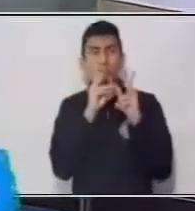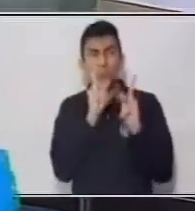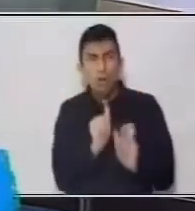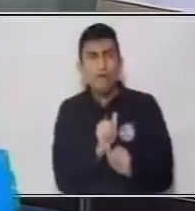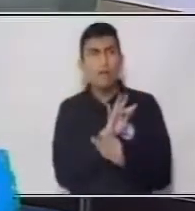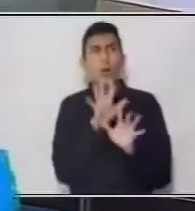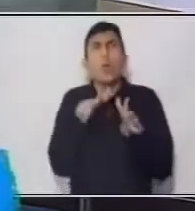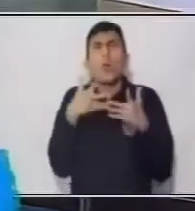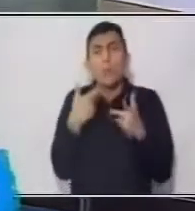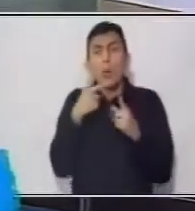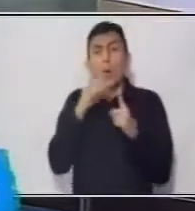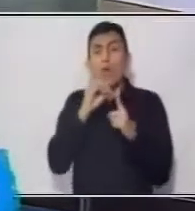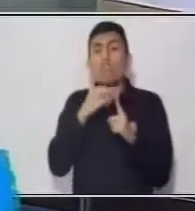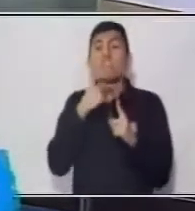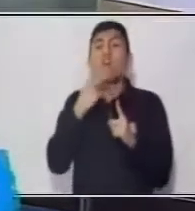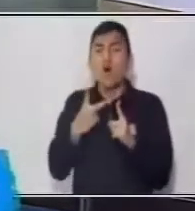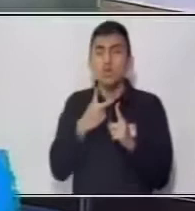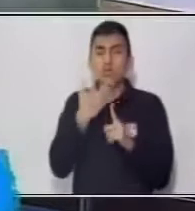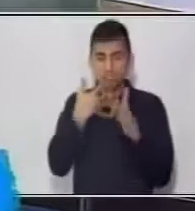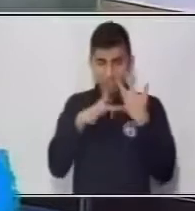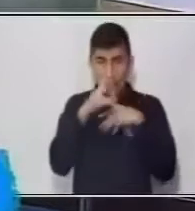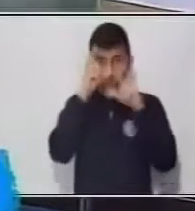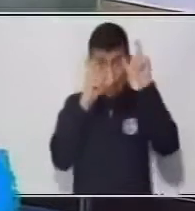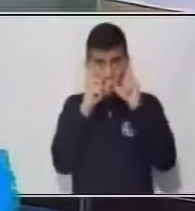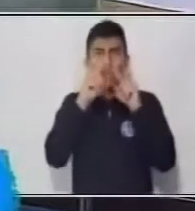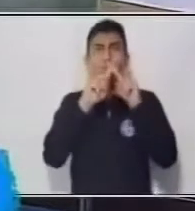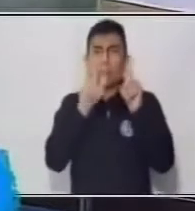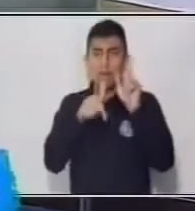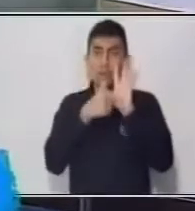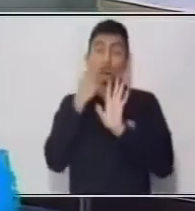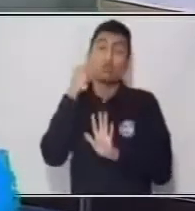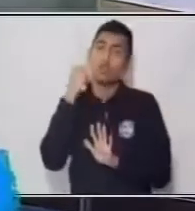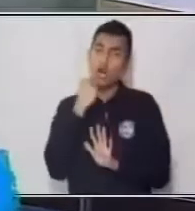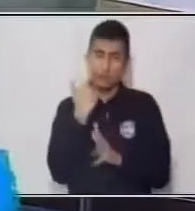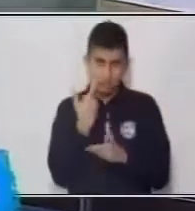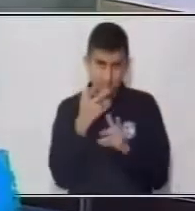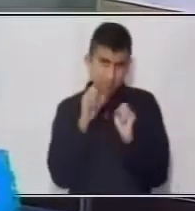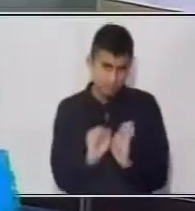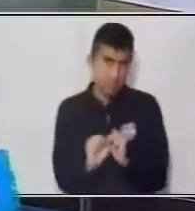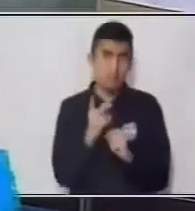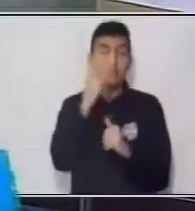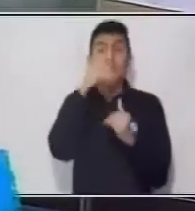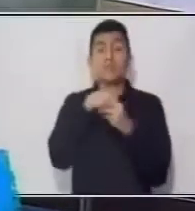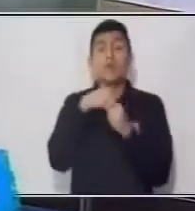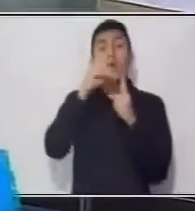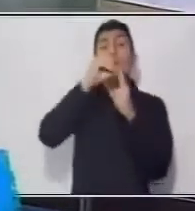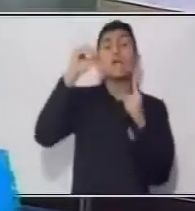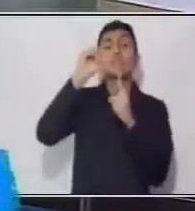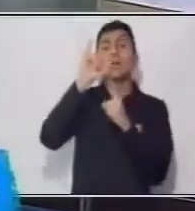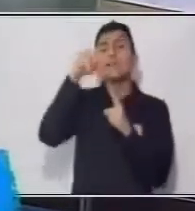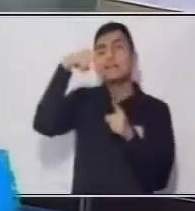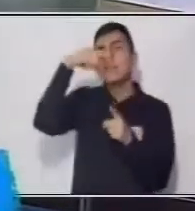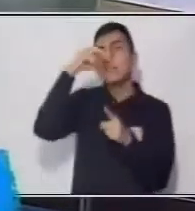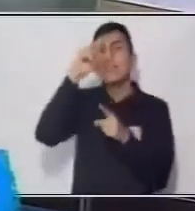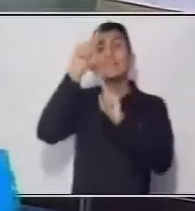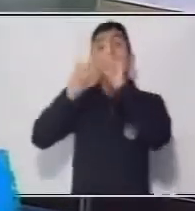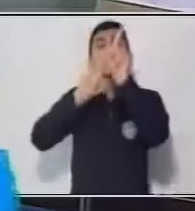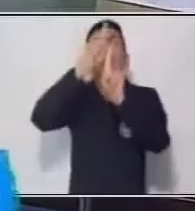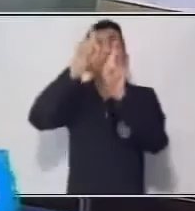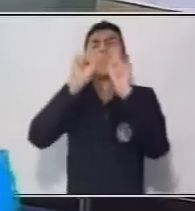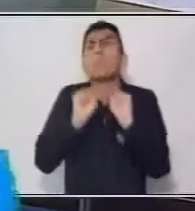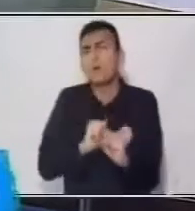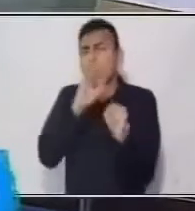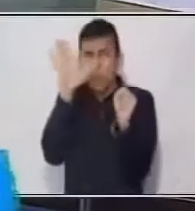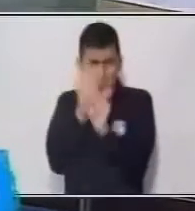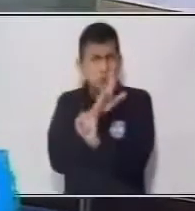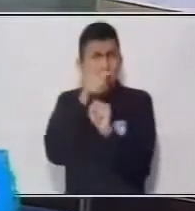Entonces puede haber una oración, por ejemplo en el caso de acá, una oración interrogativa que sea compleja y que esté dentro